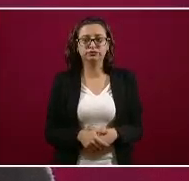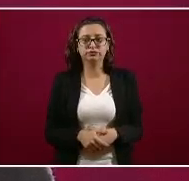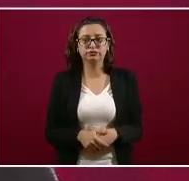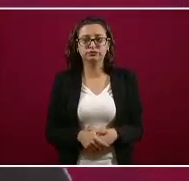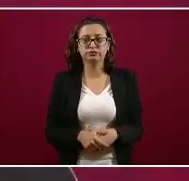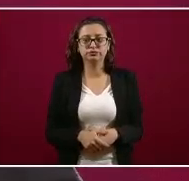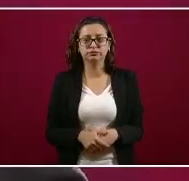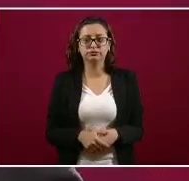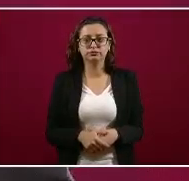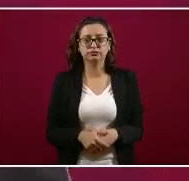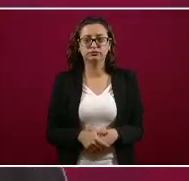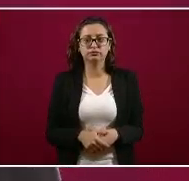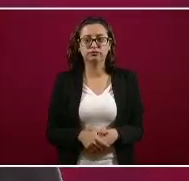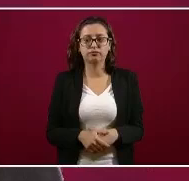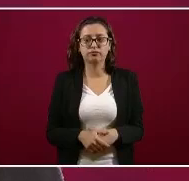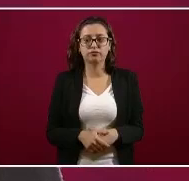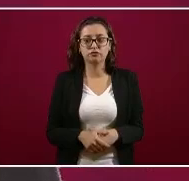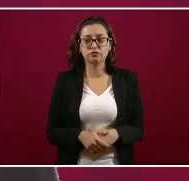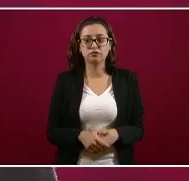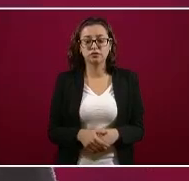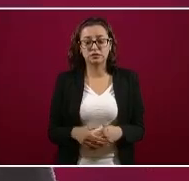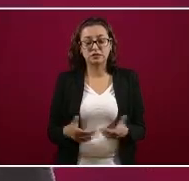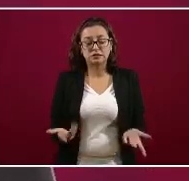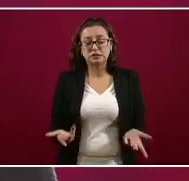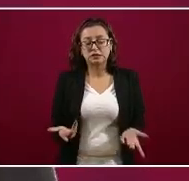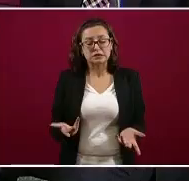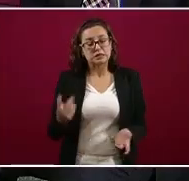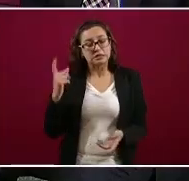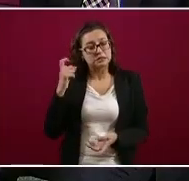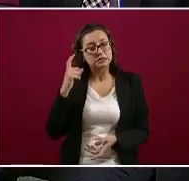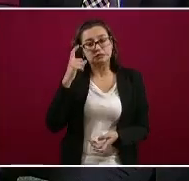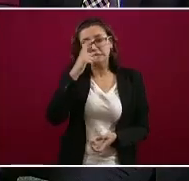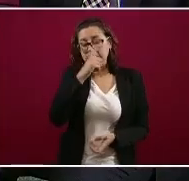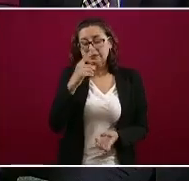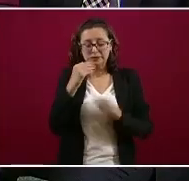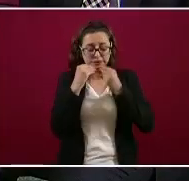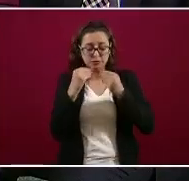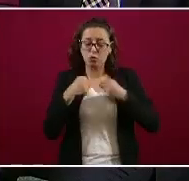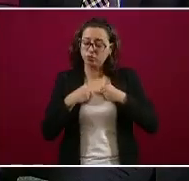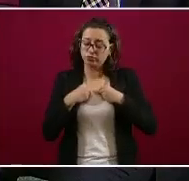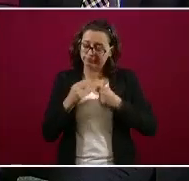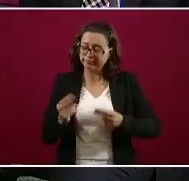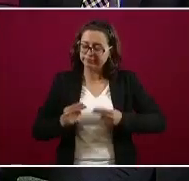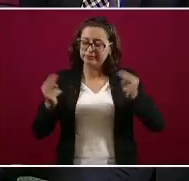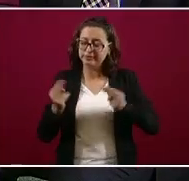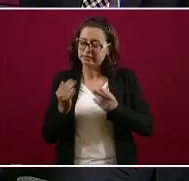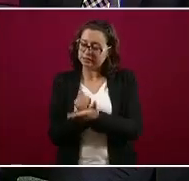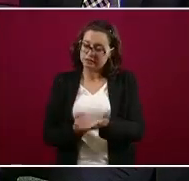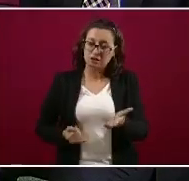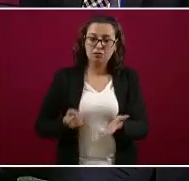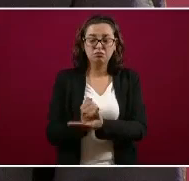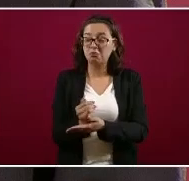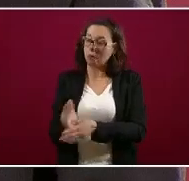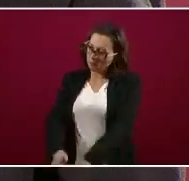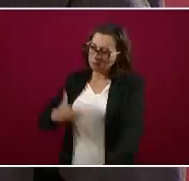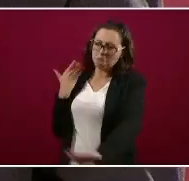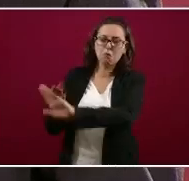es este difícil pero necesario y ahí va